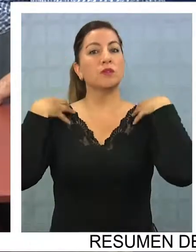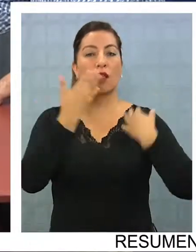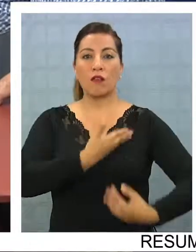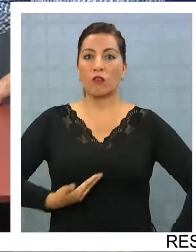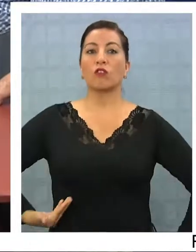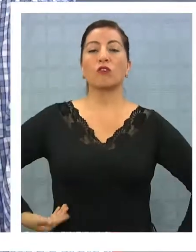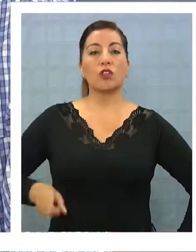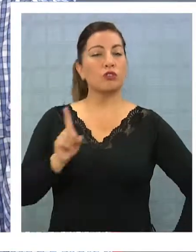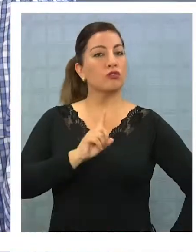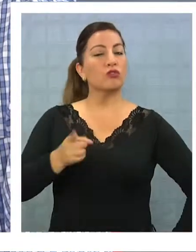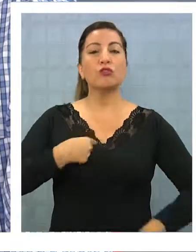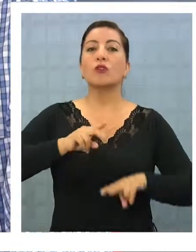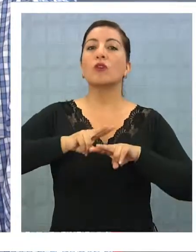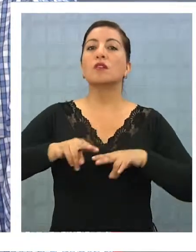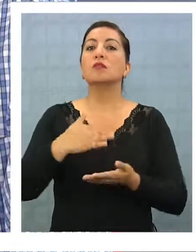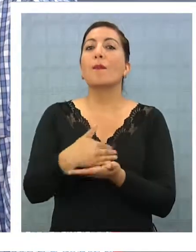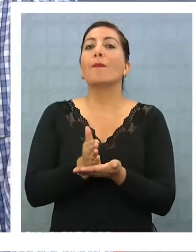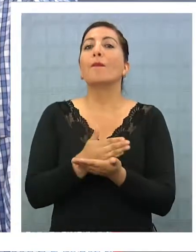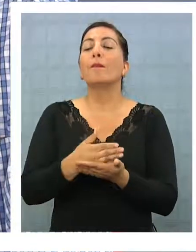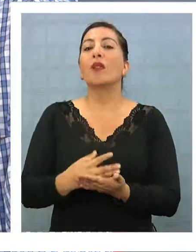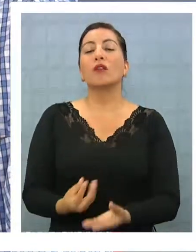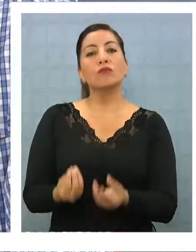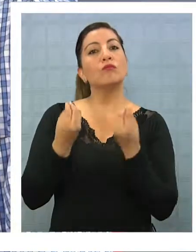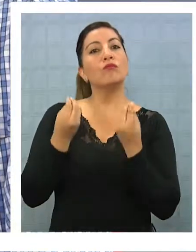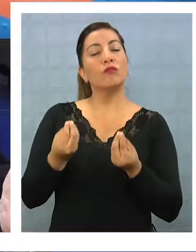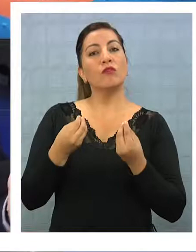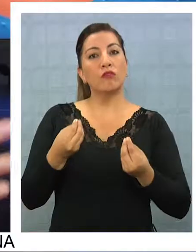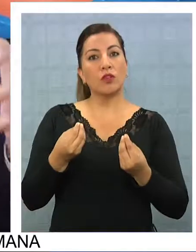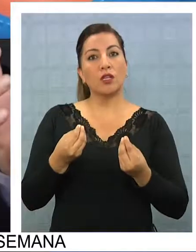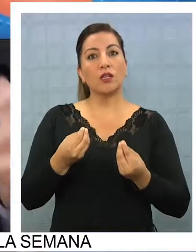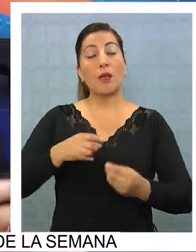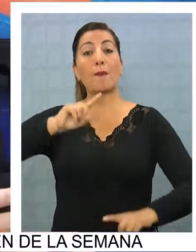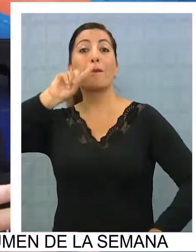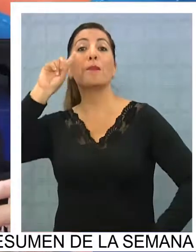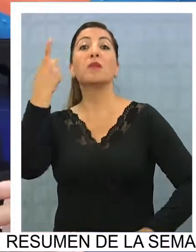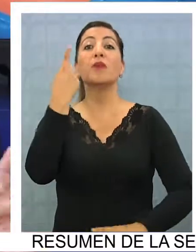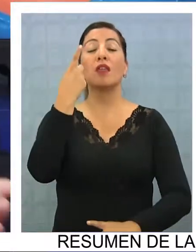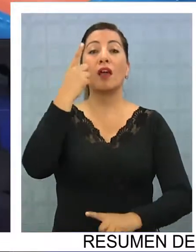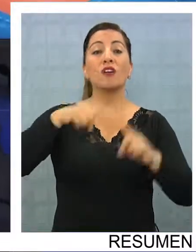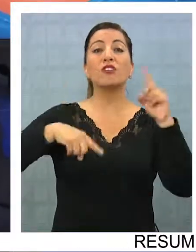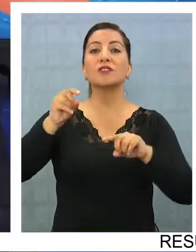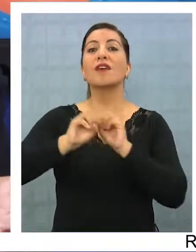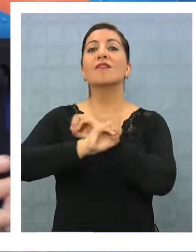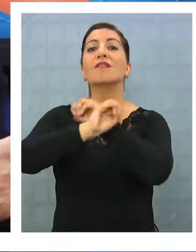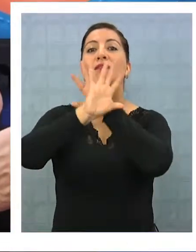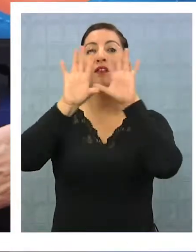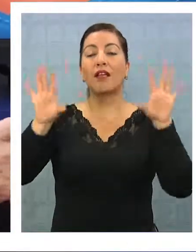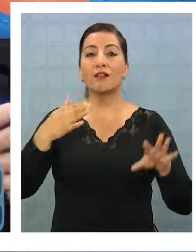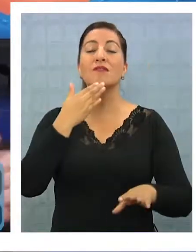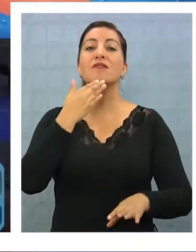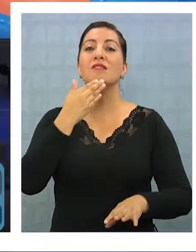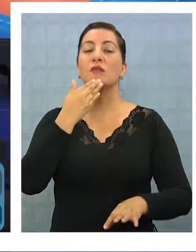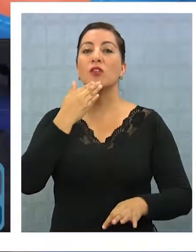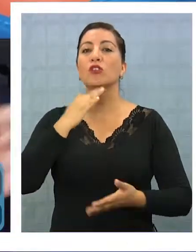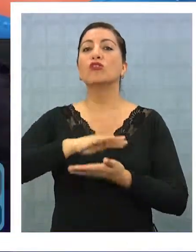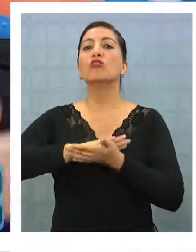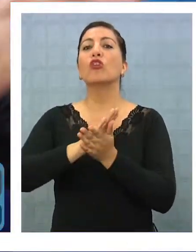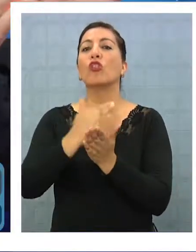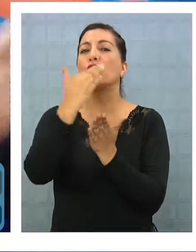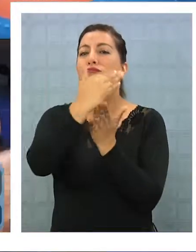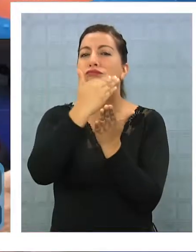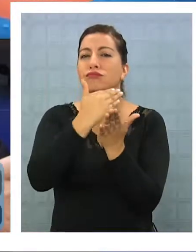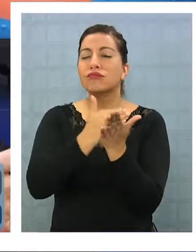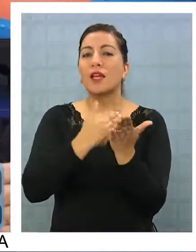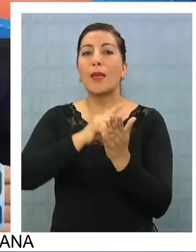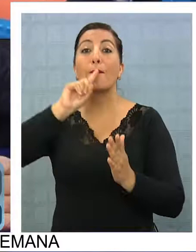del gobierno en no haber tenido un plan coherente con prioridades claras y con una carta de navegación que dijera, mire,